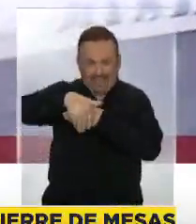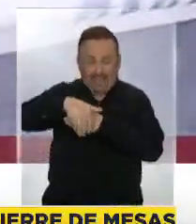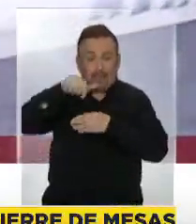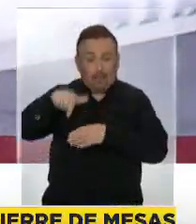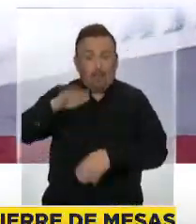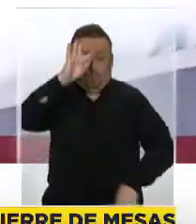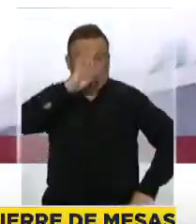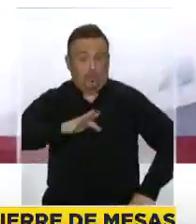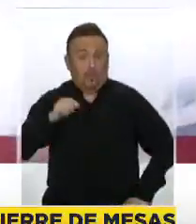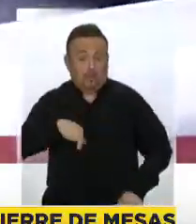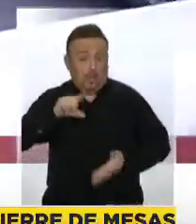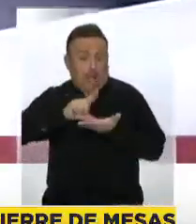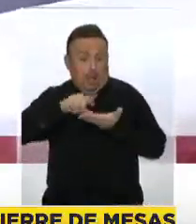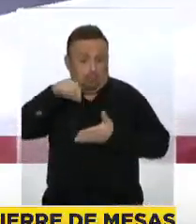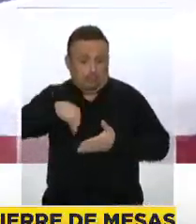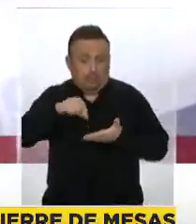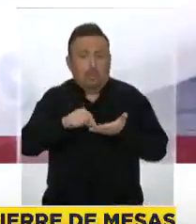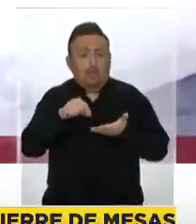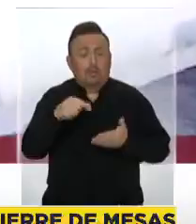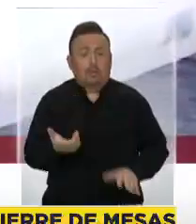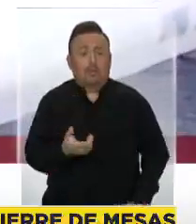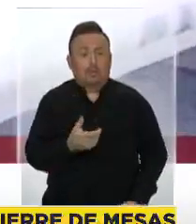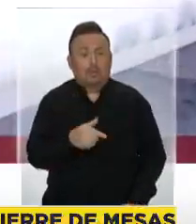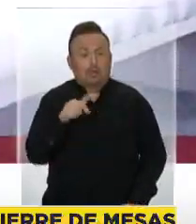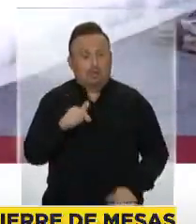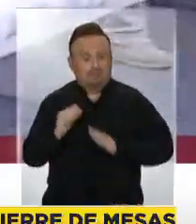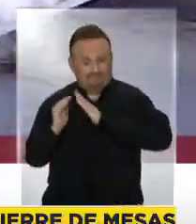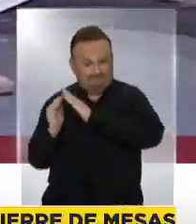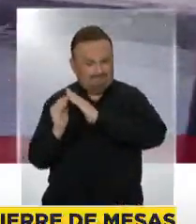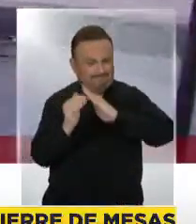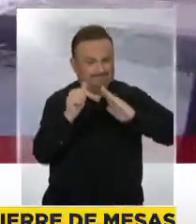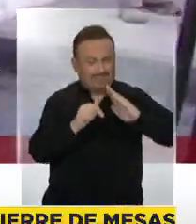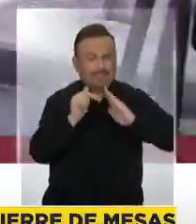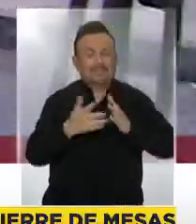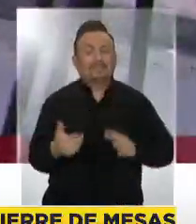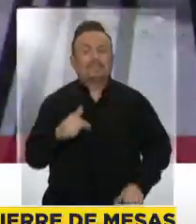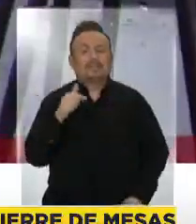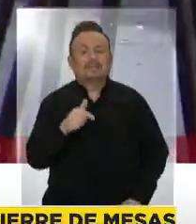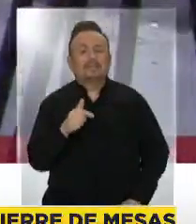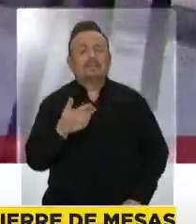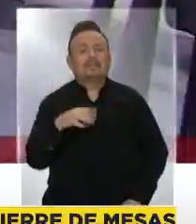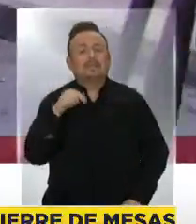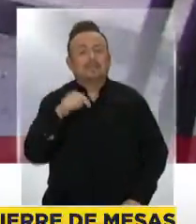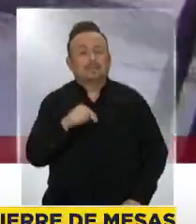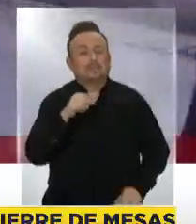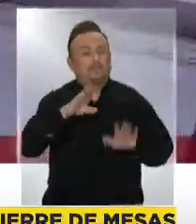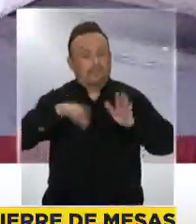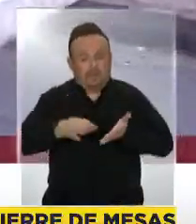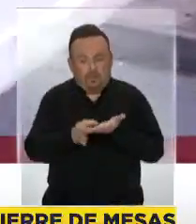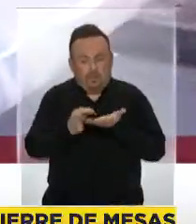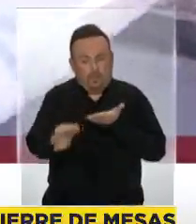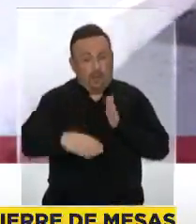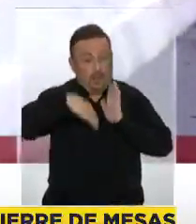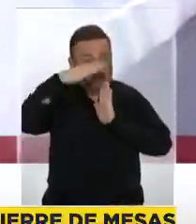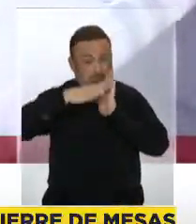que está acá en esta zona, en la población Santo Tomás, a la altura del 400, también de la misma avenida,